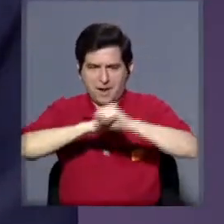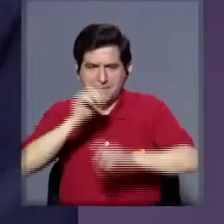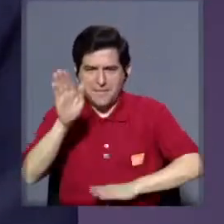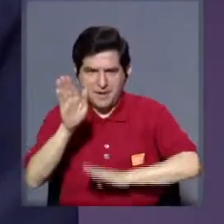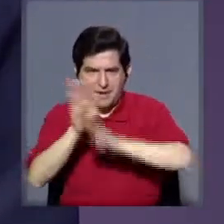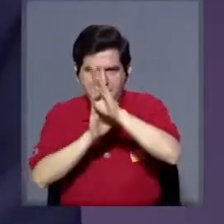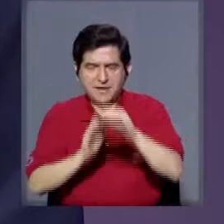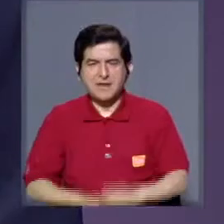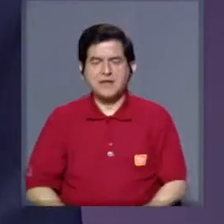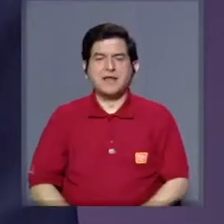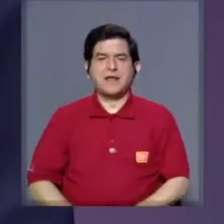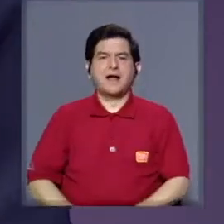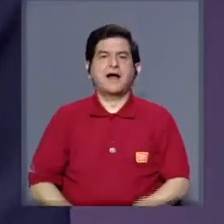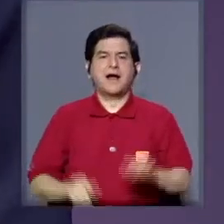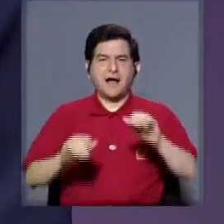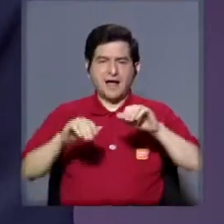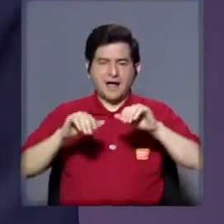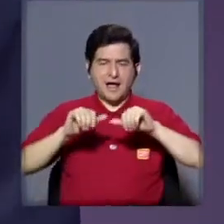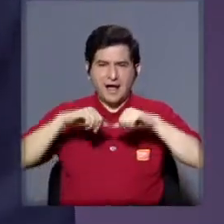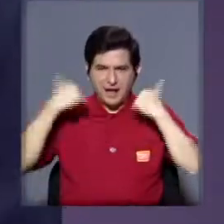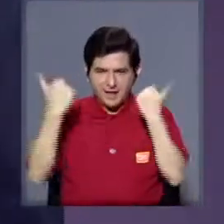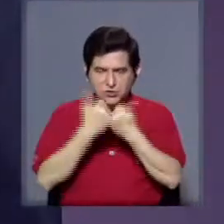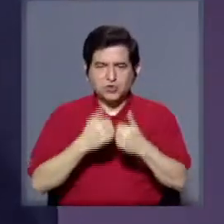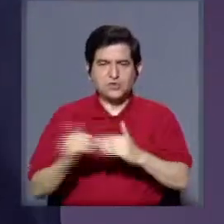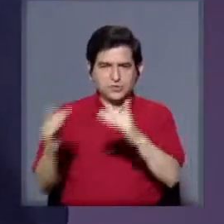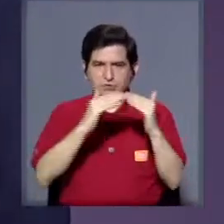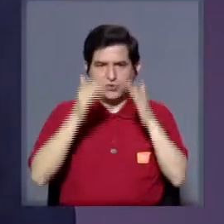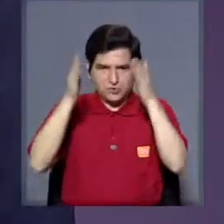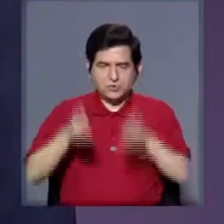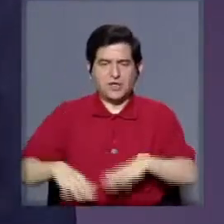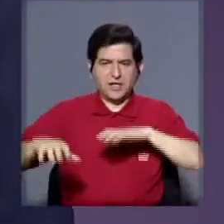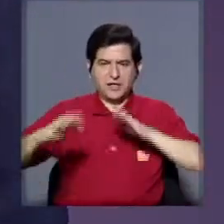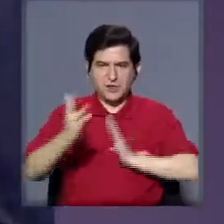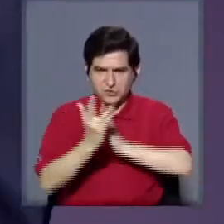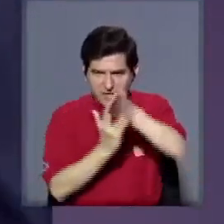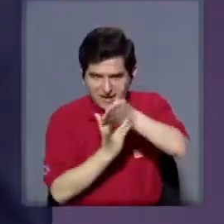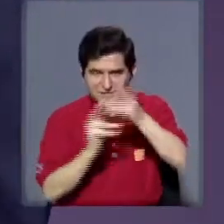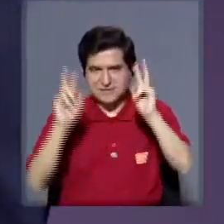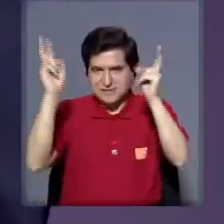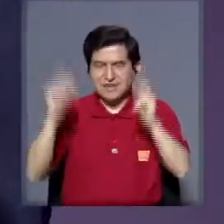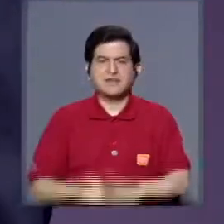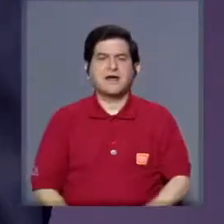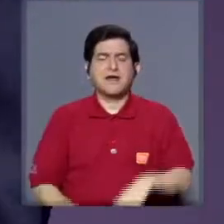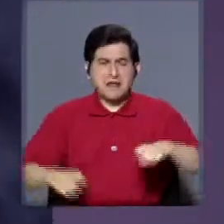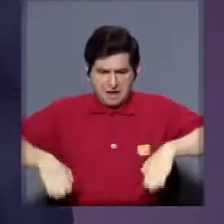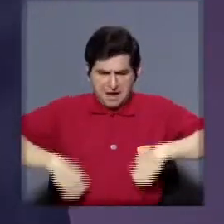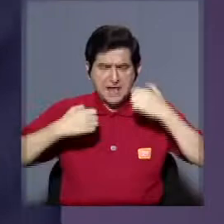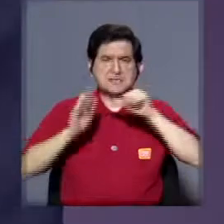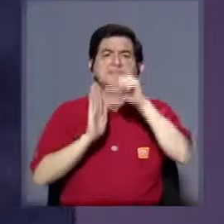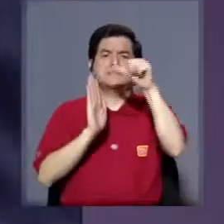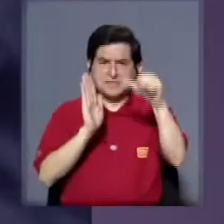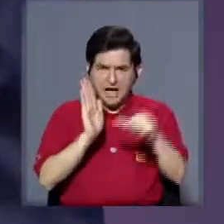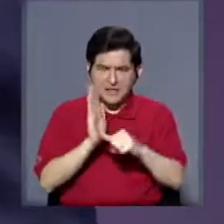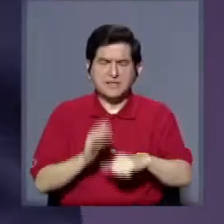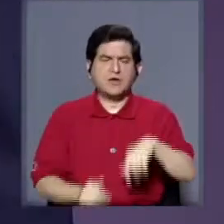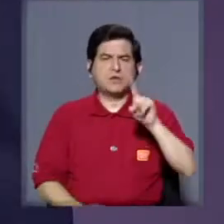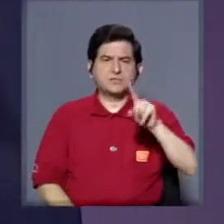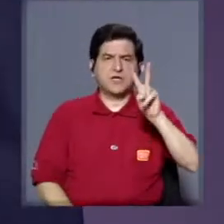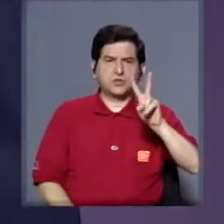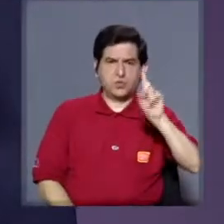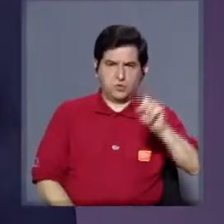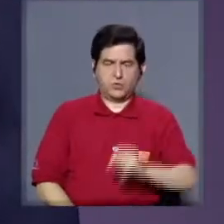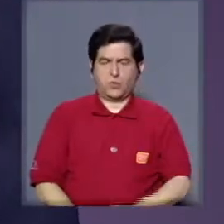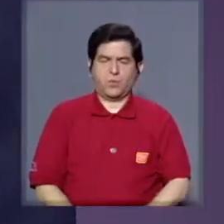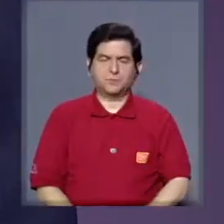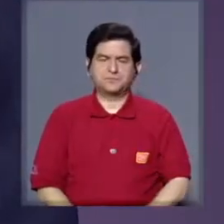la asociación ciudadana acceder para la toma de conciencia de la existencia de este artículo 121